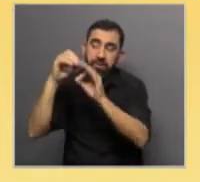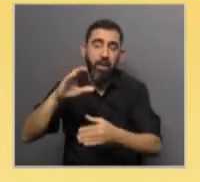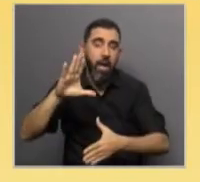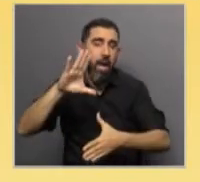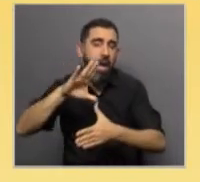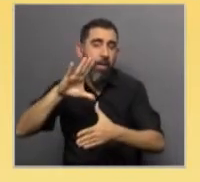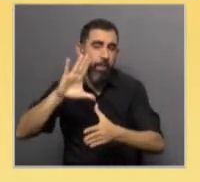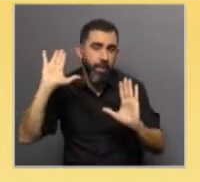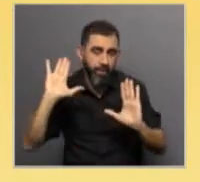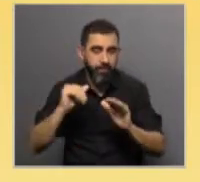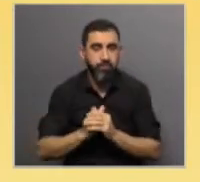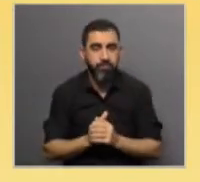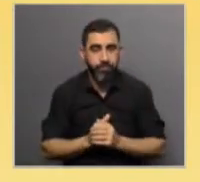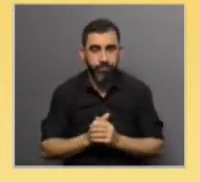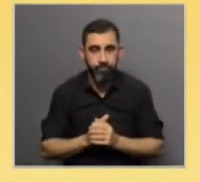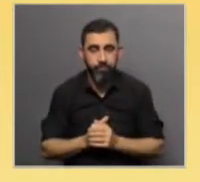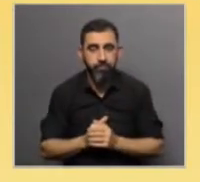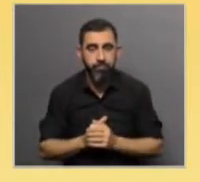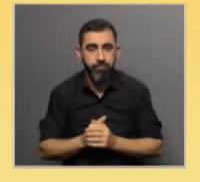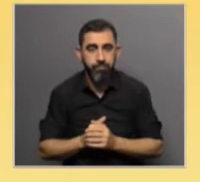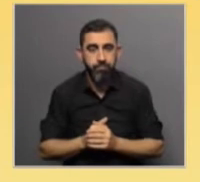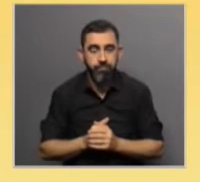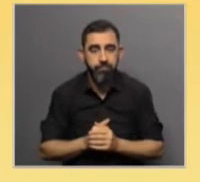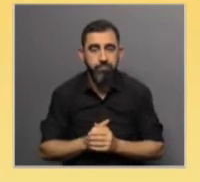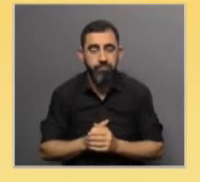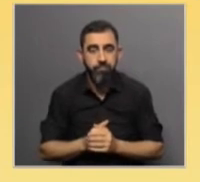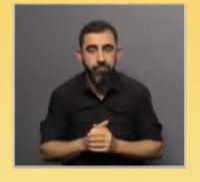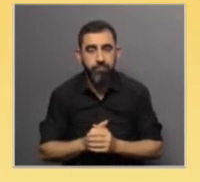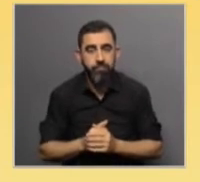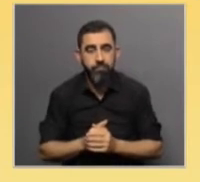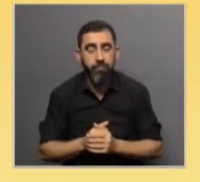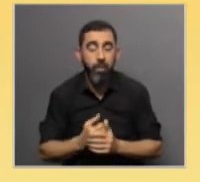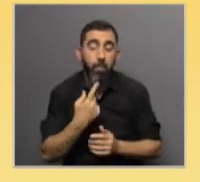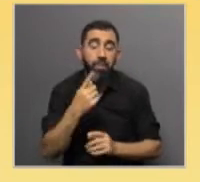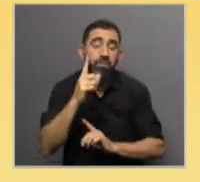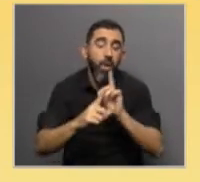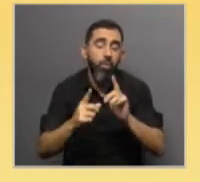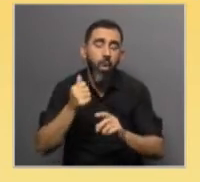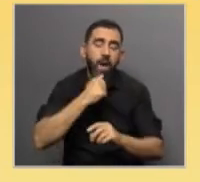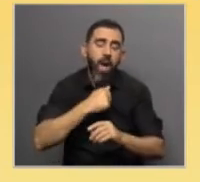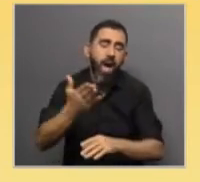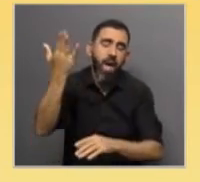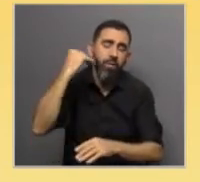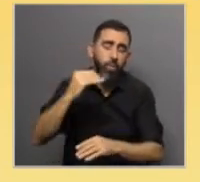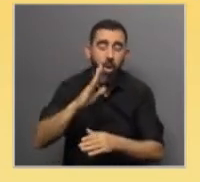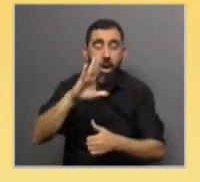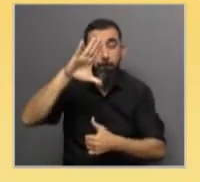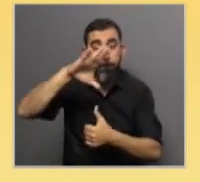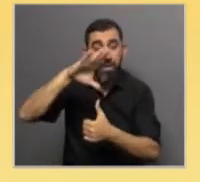de que la cultura de Clovis en América del Norte es la más antigua del continente americano en su